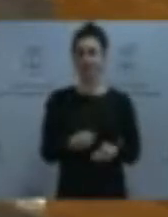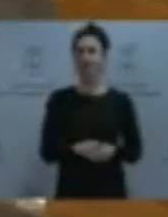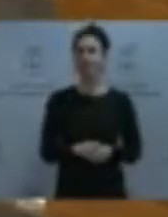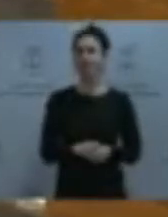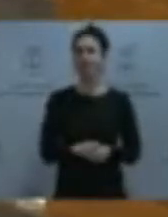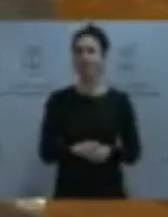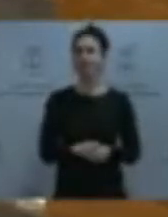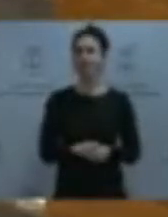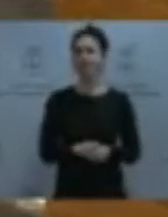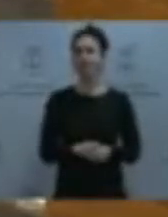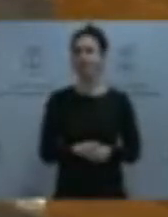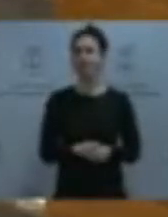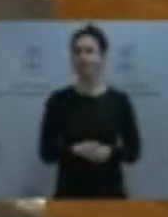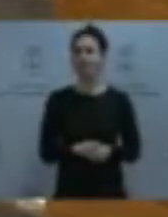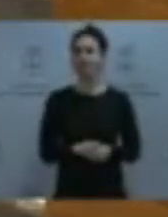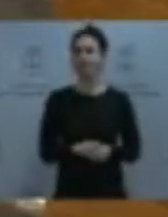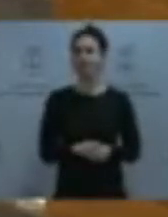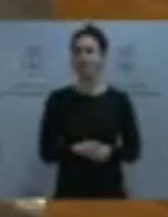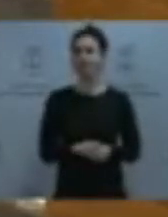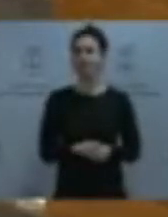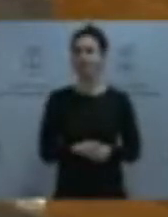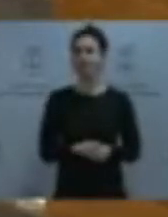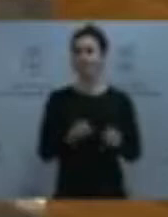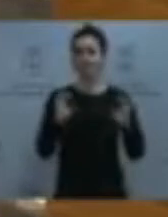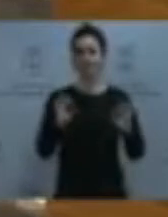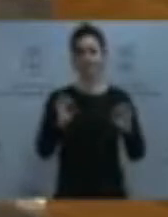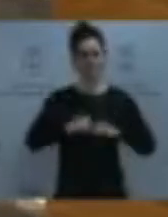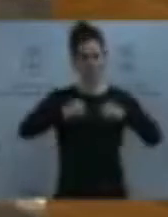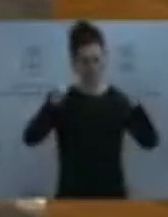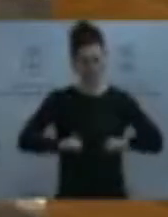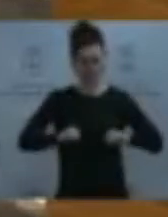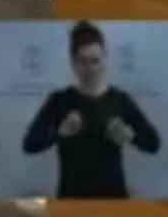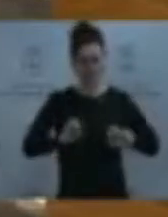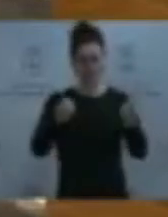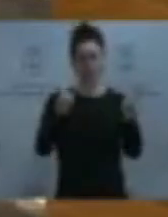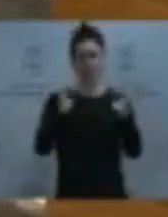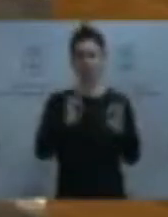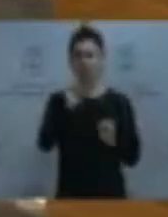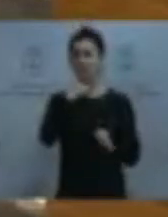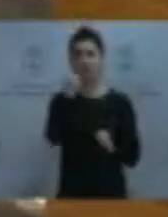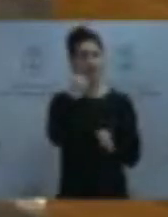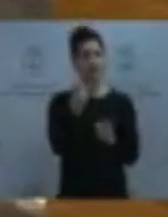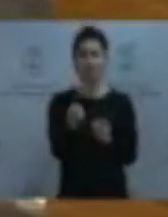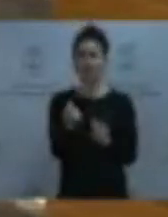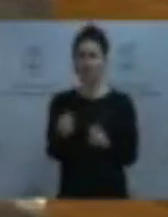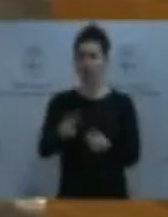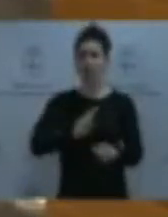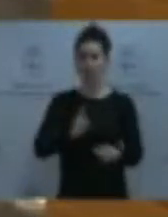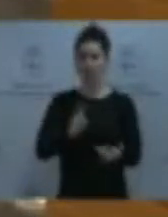adquiera firmeza, procederemos a la reclamación de las cantidades pendientes, que se corresponden fundamentalmente